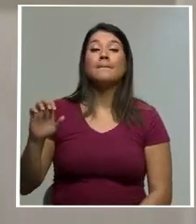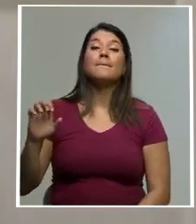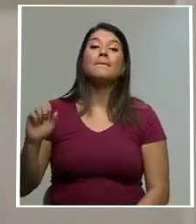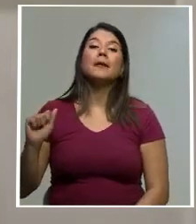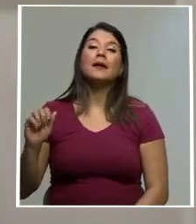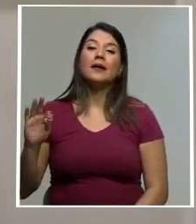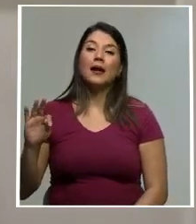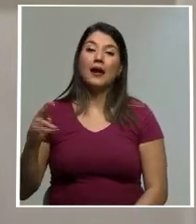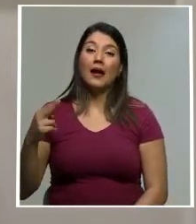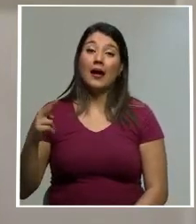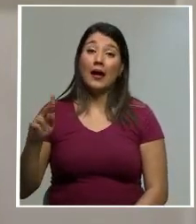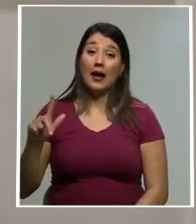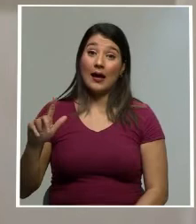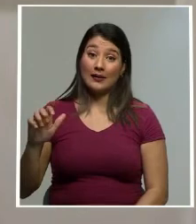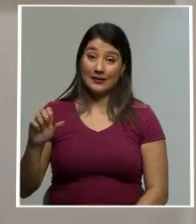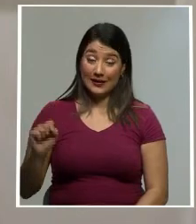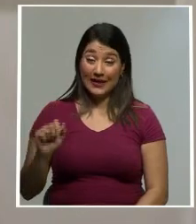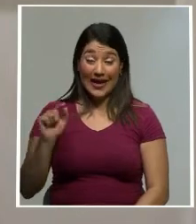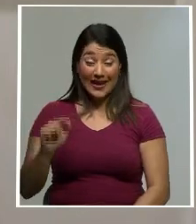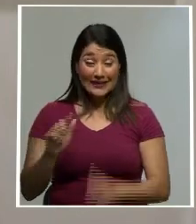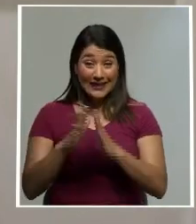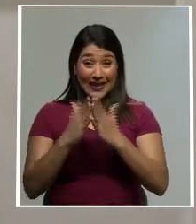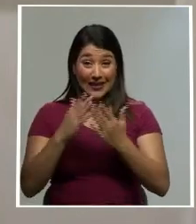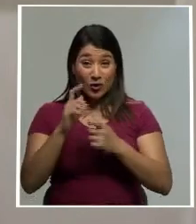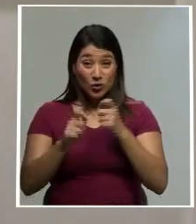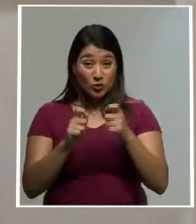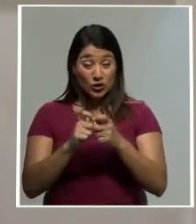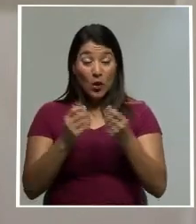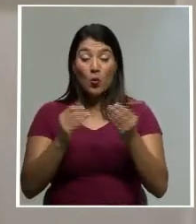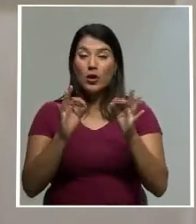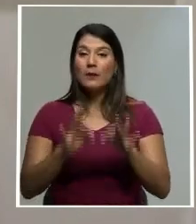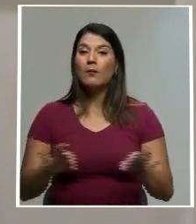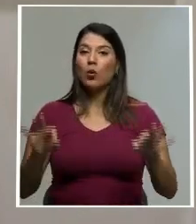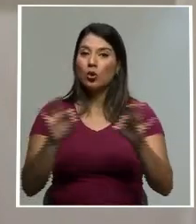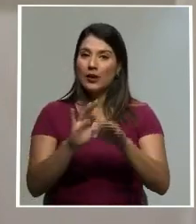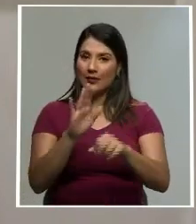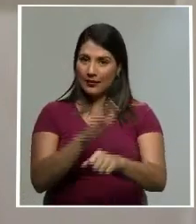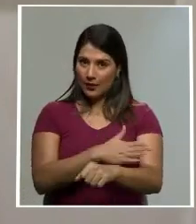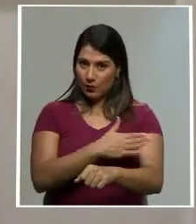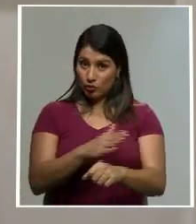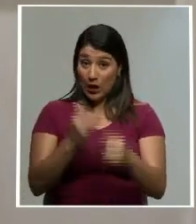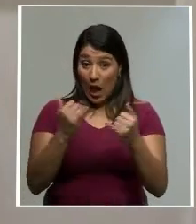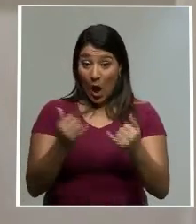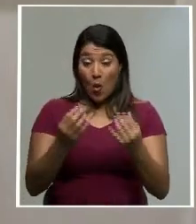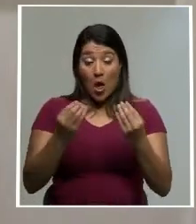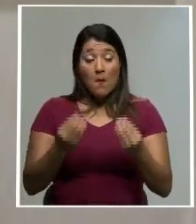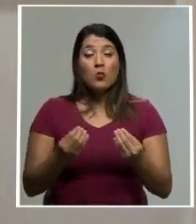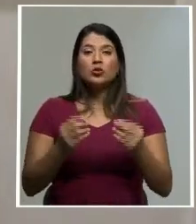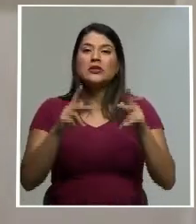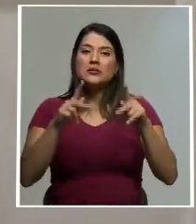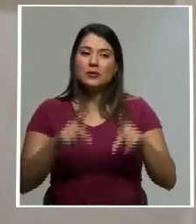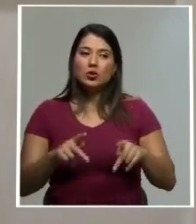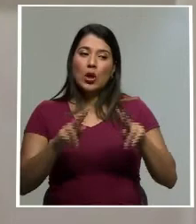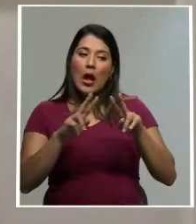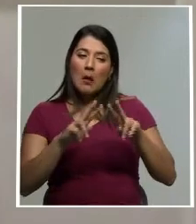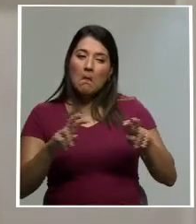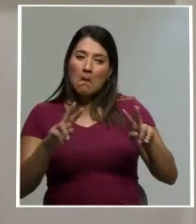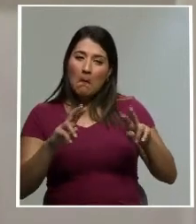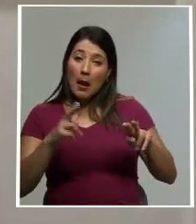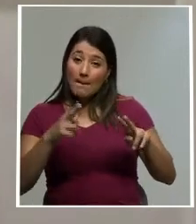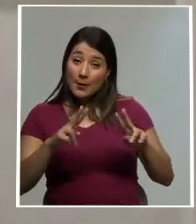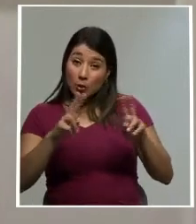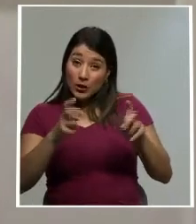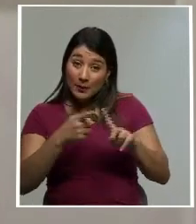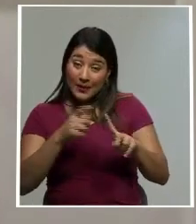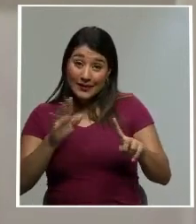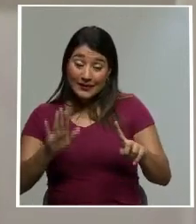En ese libro específico la música es muy importante. Ahora hay muchos autores que han explorado esos temas desde sus ópticas, que son muy